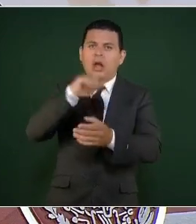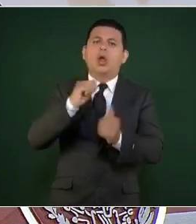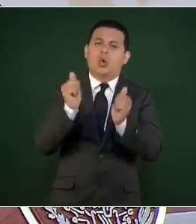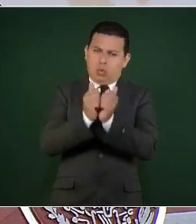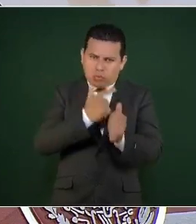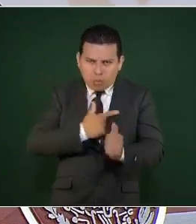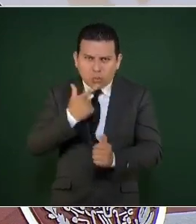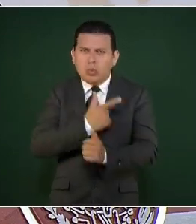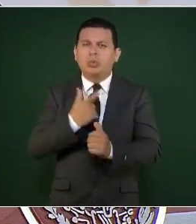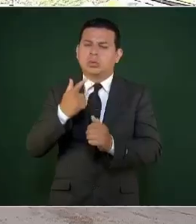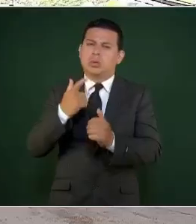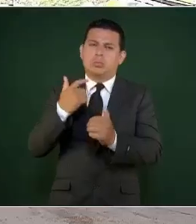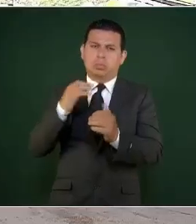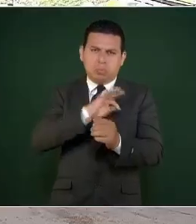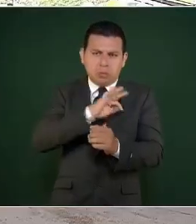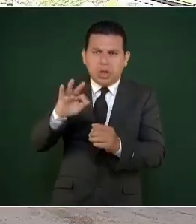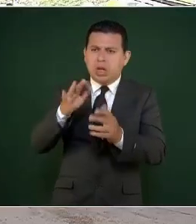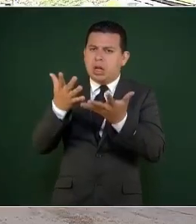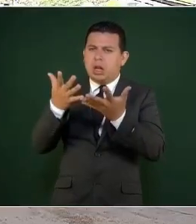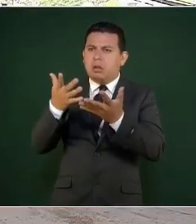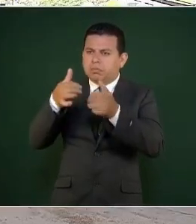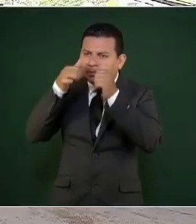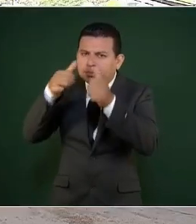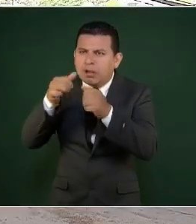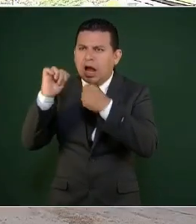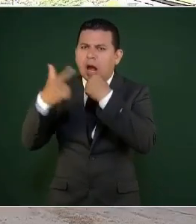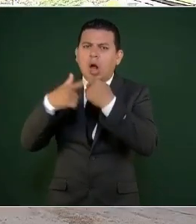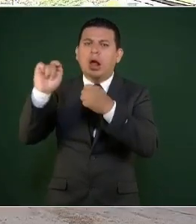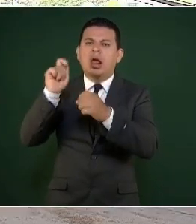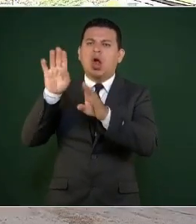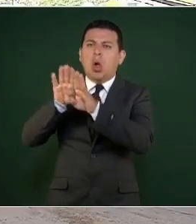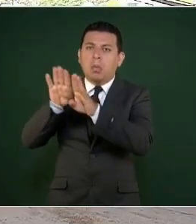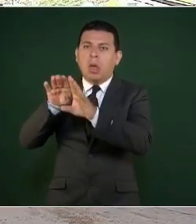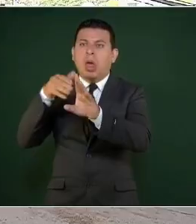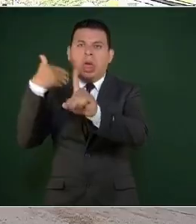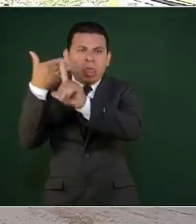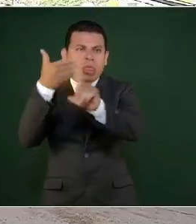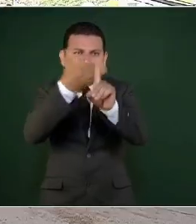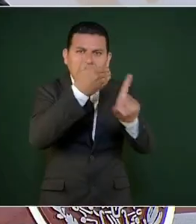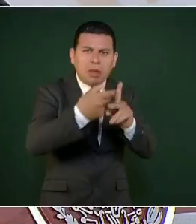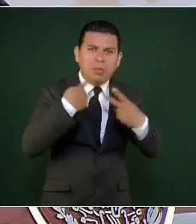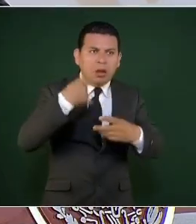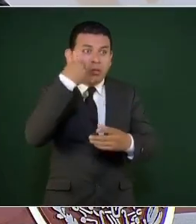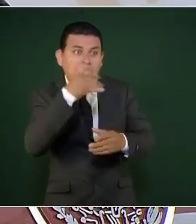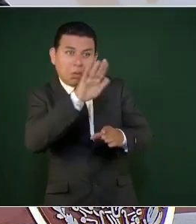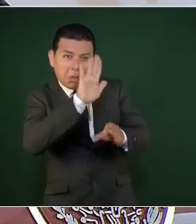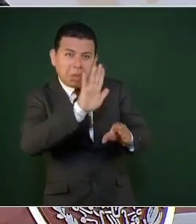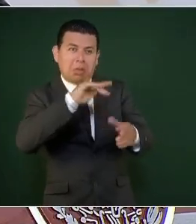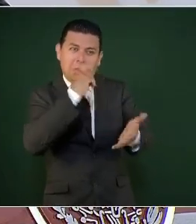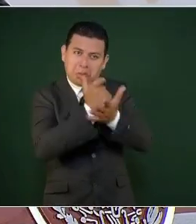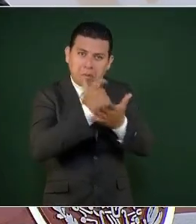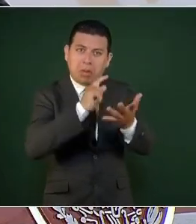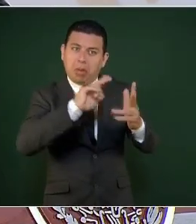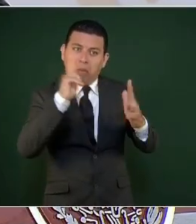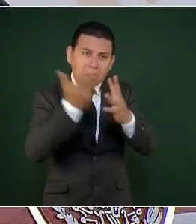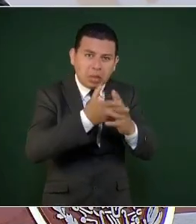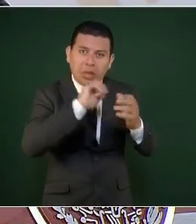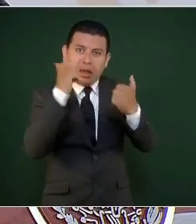gusto los podemos atender. Ya nos hubiera a nosotros dado algo